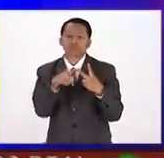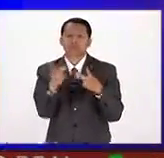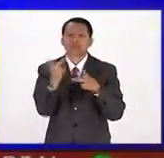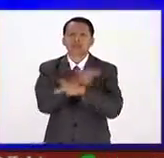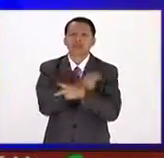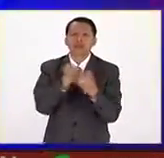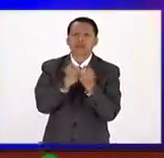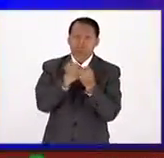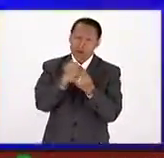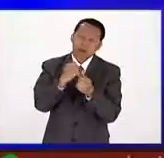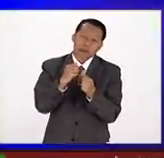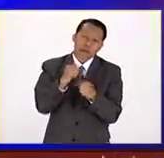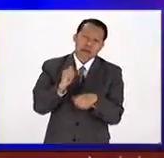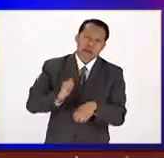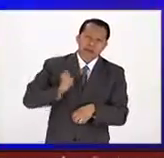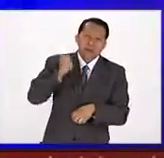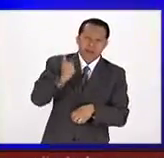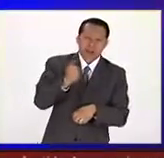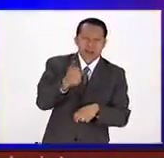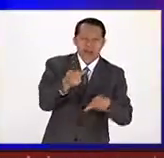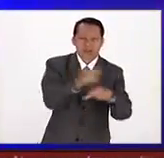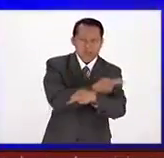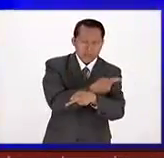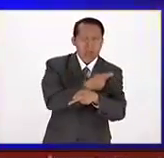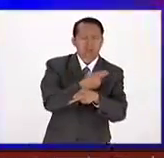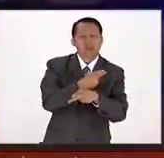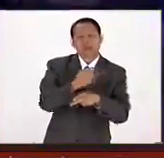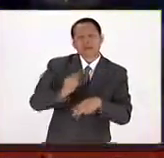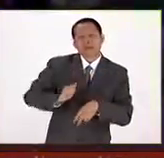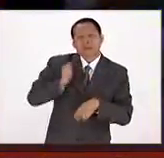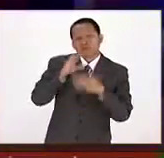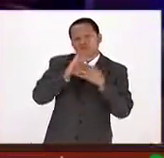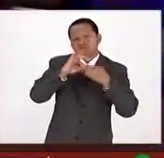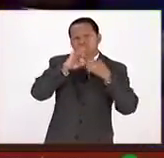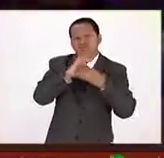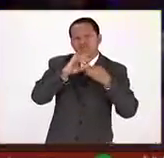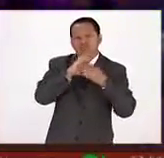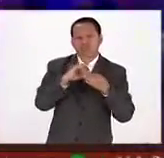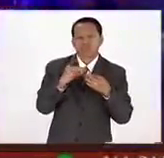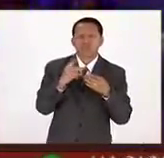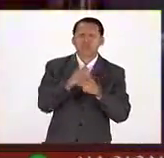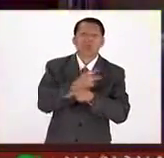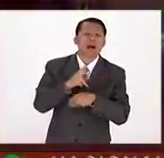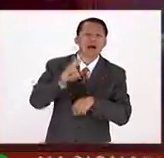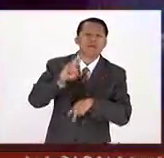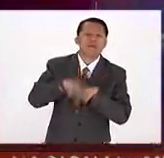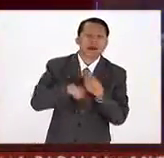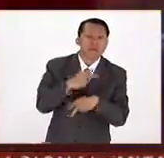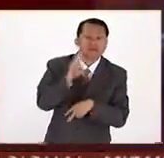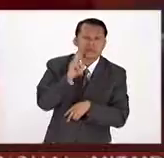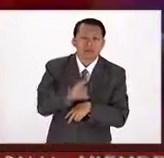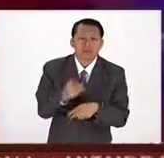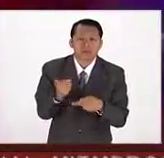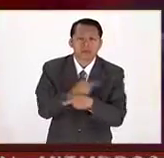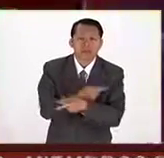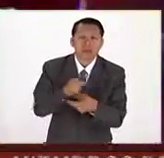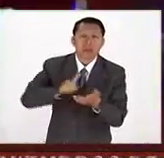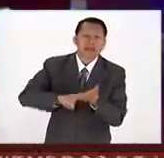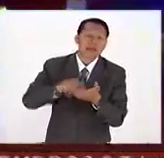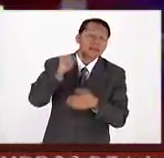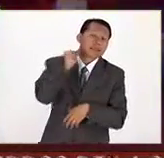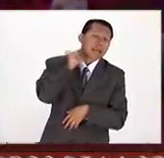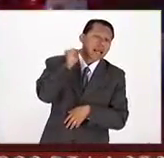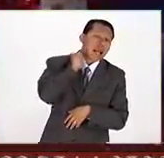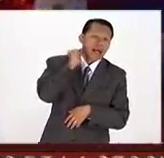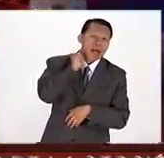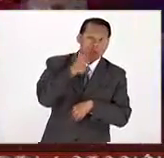como bien lo dices, la tragedia. Yo creo que va un poco más allá. Vamos a ver cuál es la reacción de las fracciones al interior del Senado,